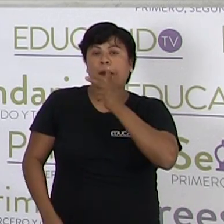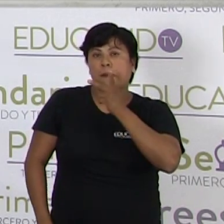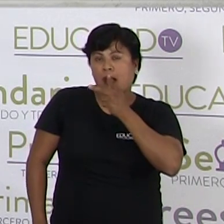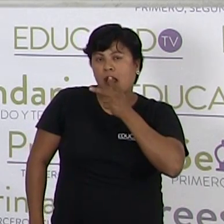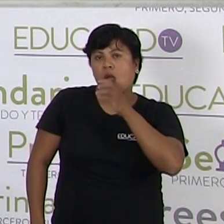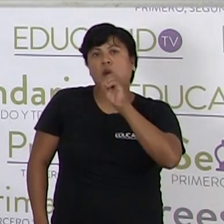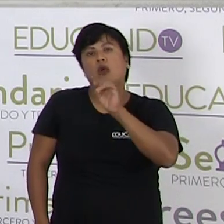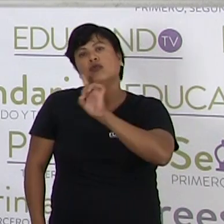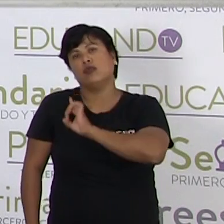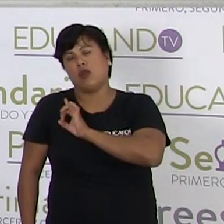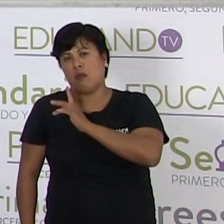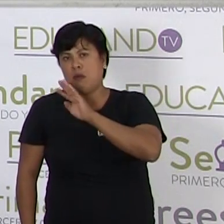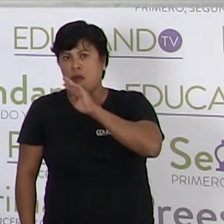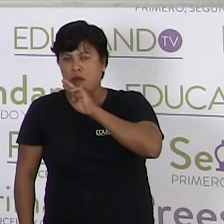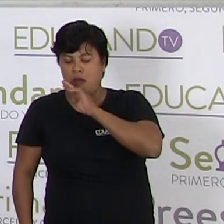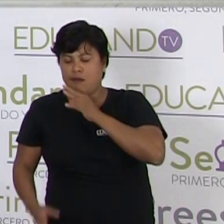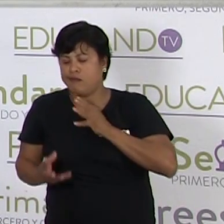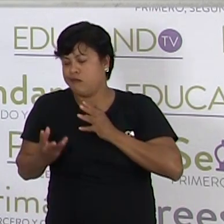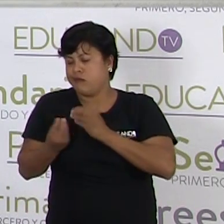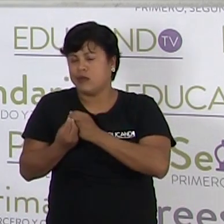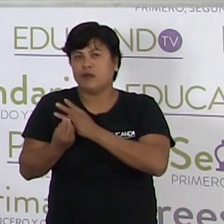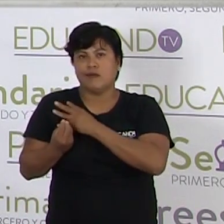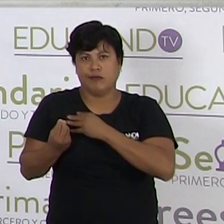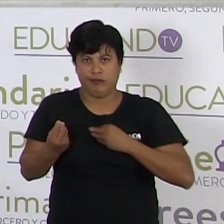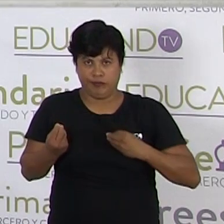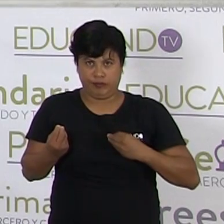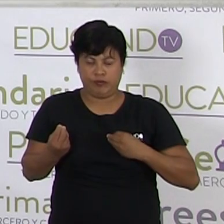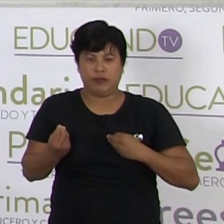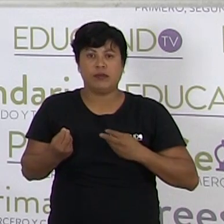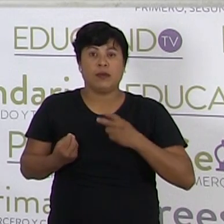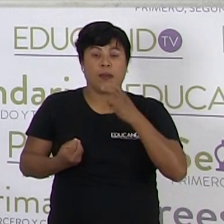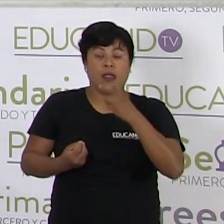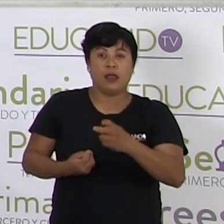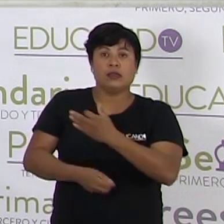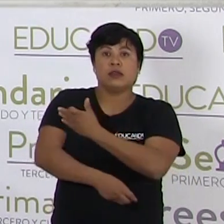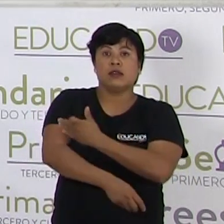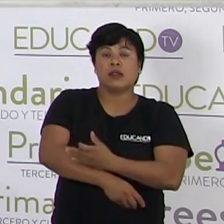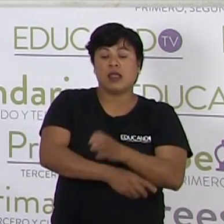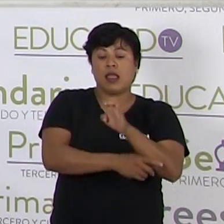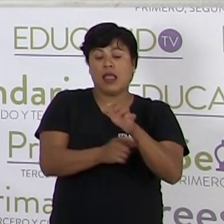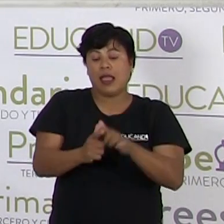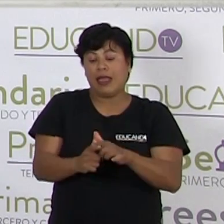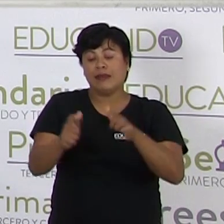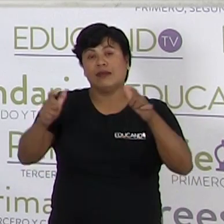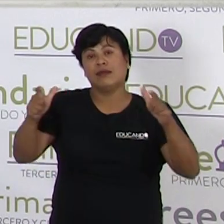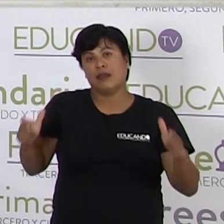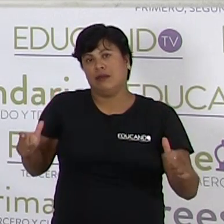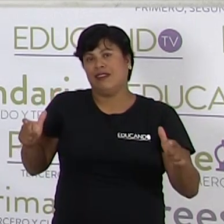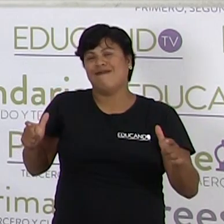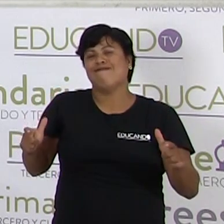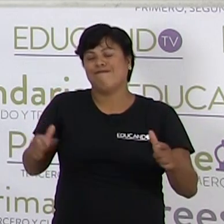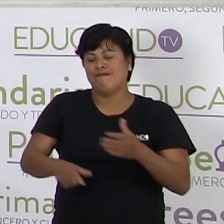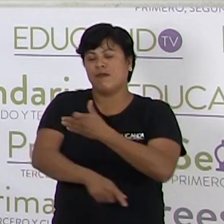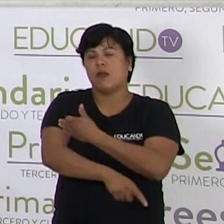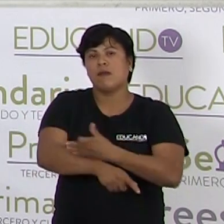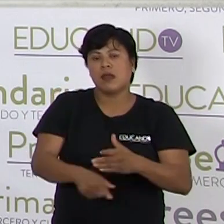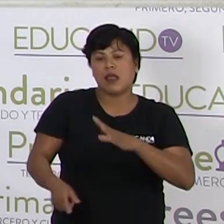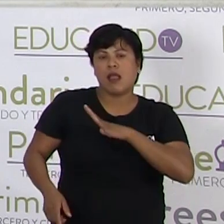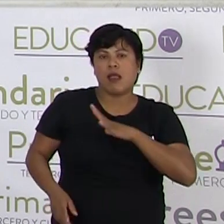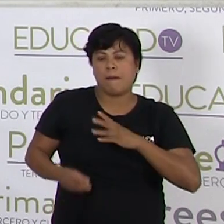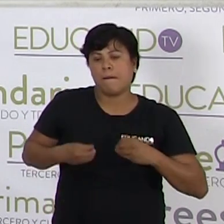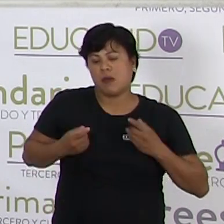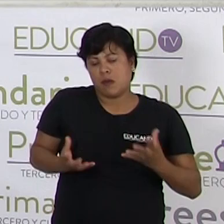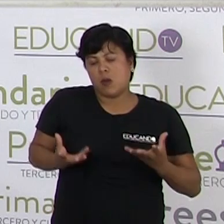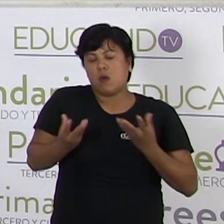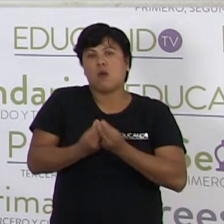o mamá con los hijos. Y de la familia extensa, familias que viven juntas, donde